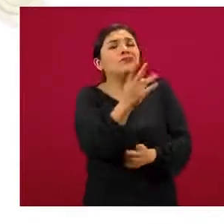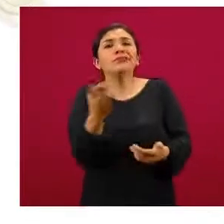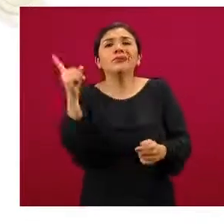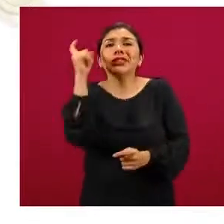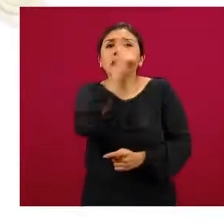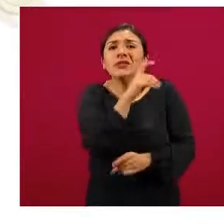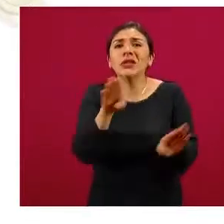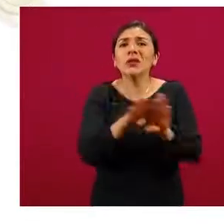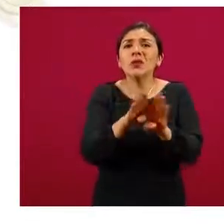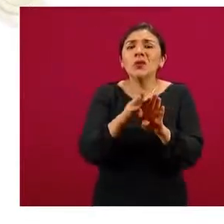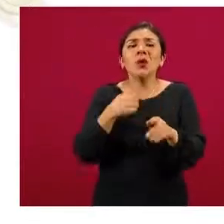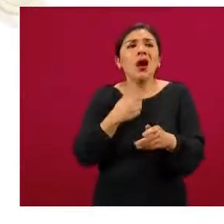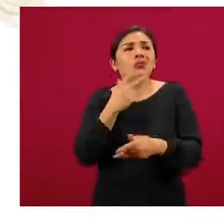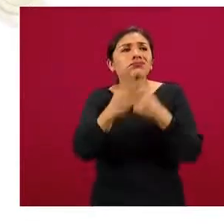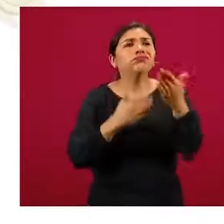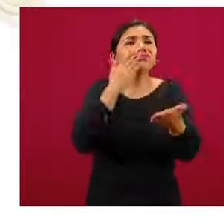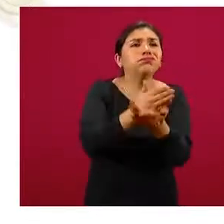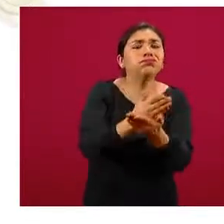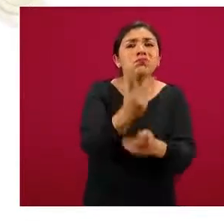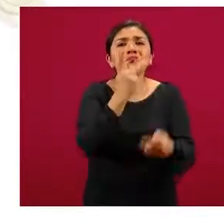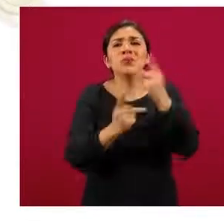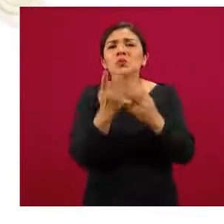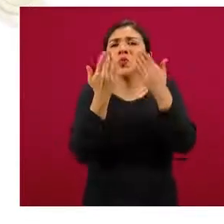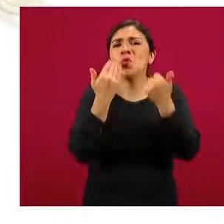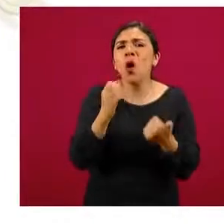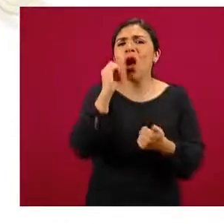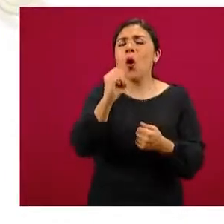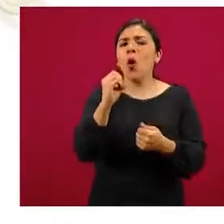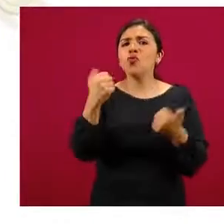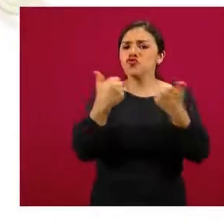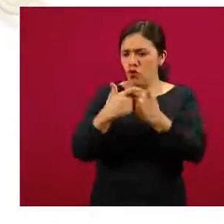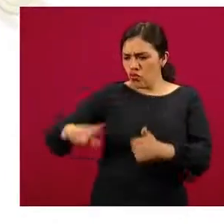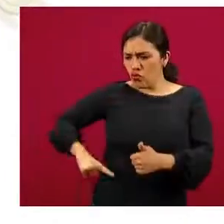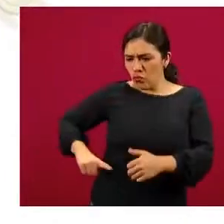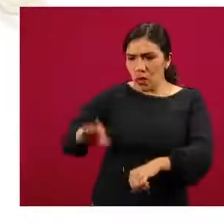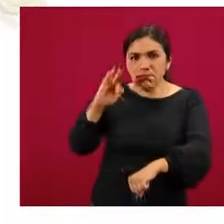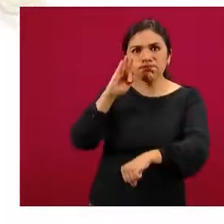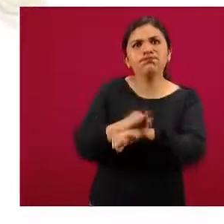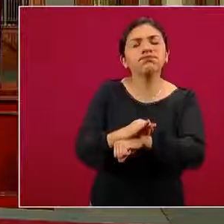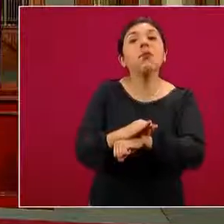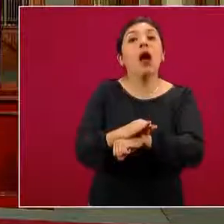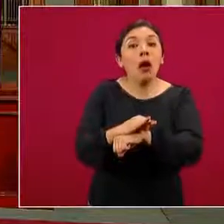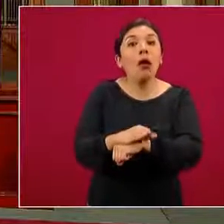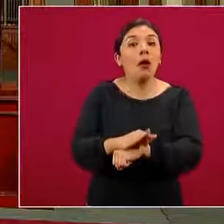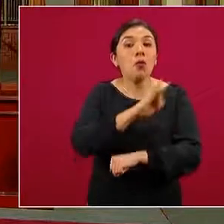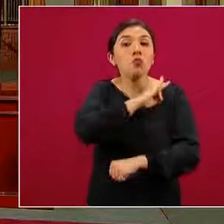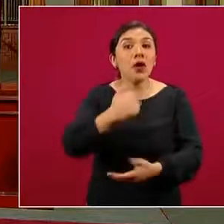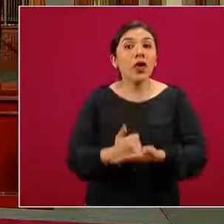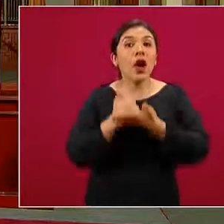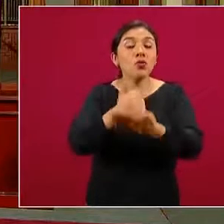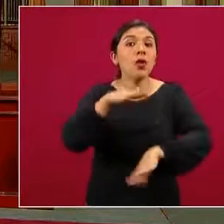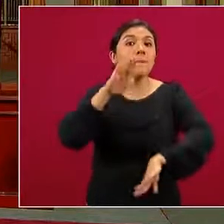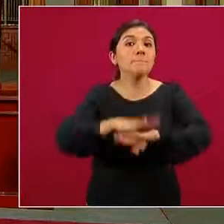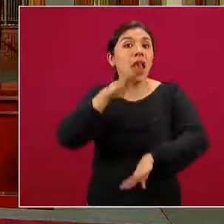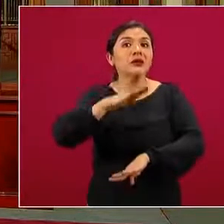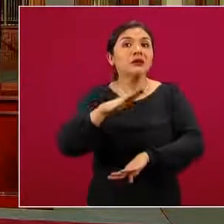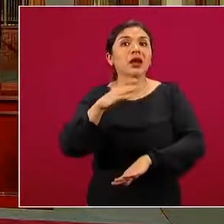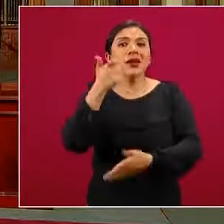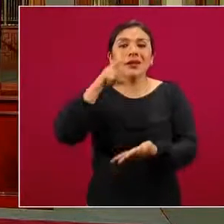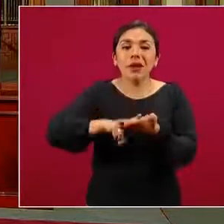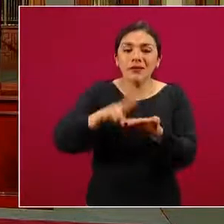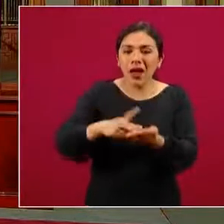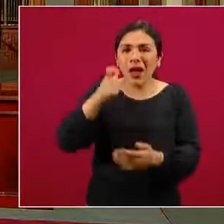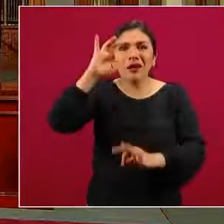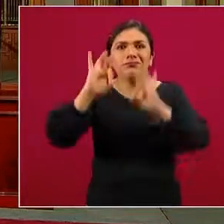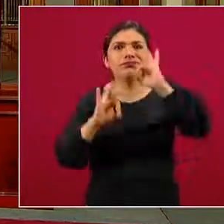que estas colaboraciones y estas garantías del gobierno ayudan importantemente en la reducción del costo